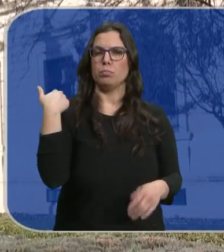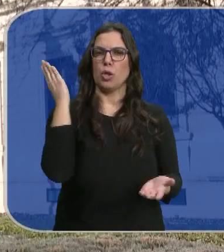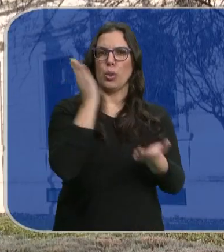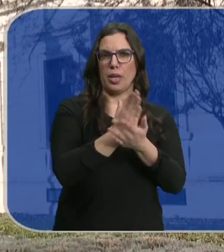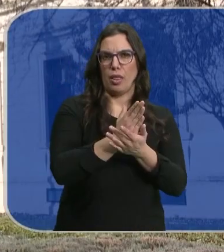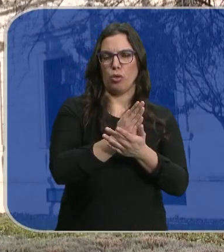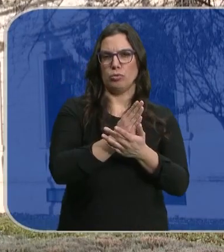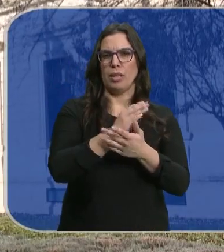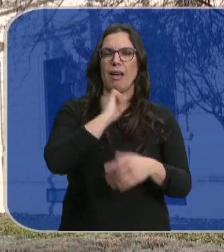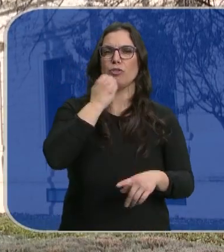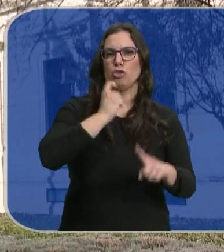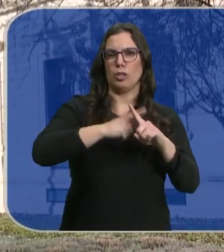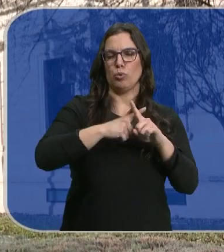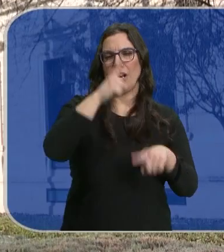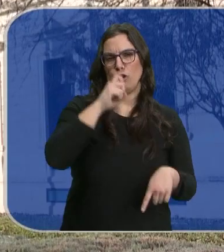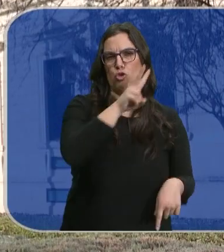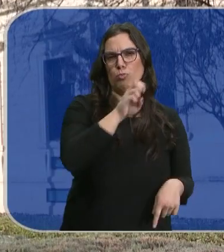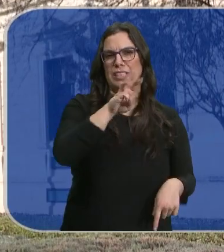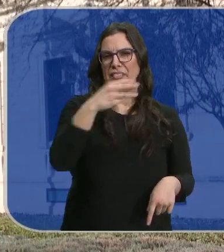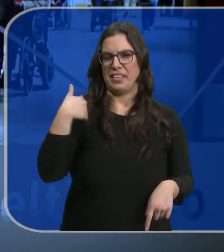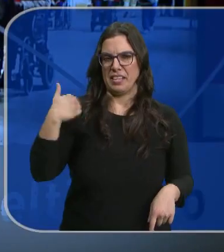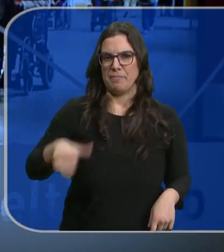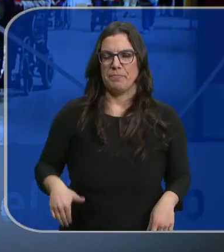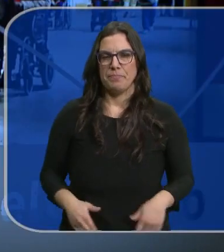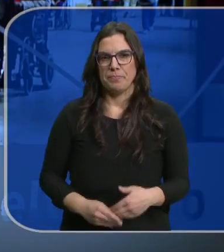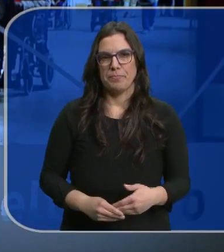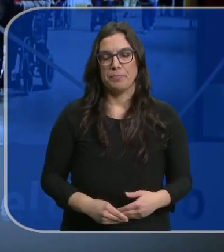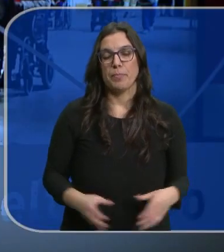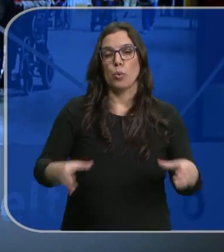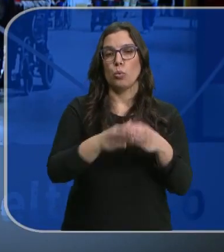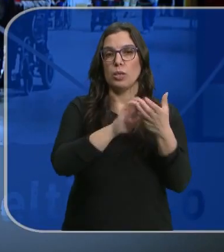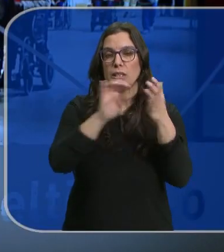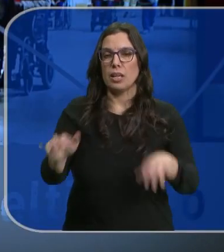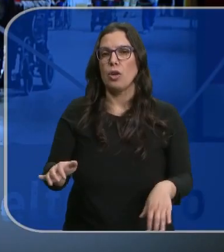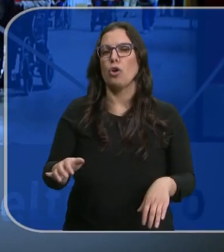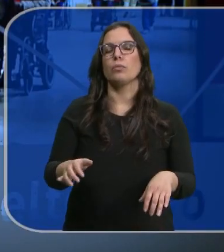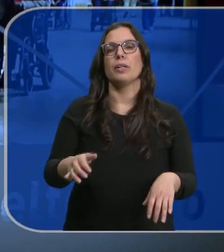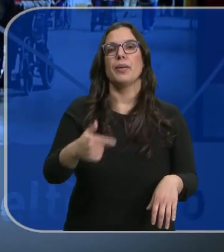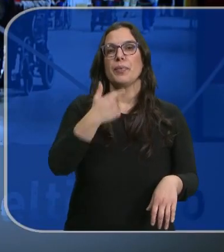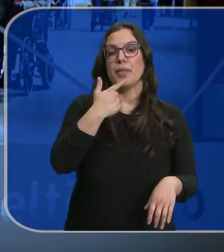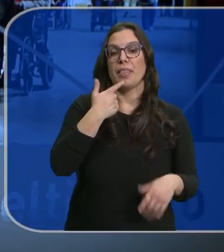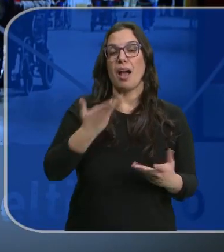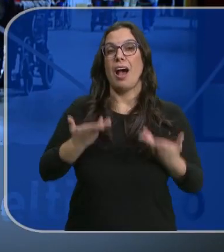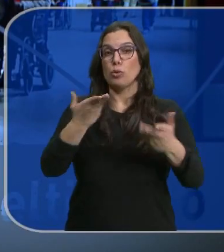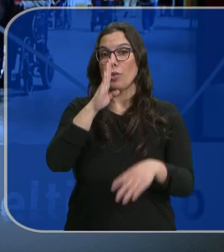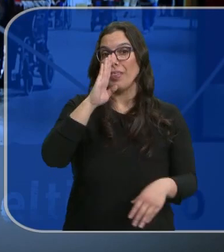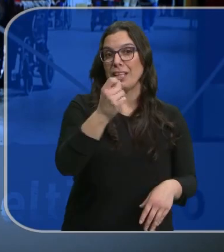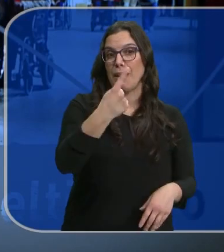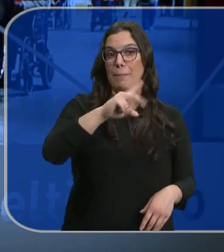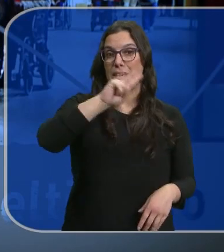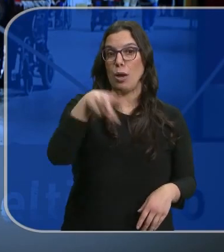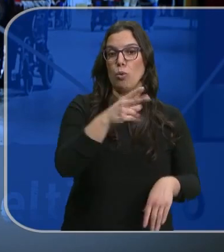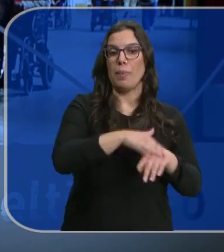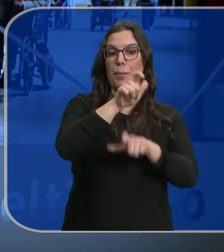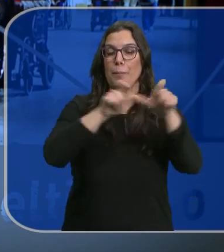por un delito de agresión sexual en 2013. La Junta mantiene la negativa de incorporar una ayuda directa de 1.000 euros